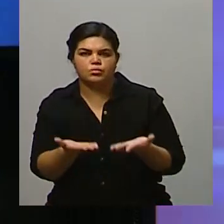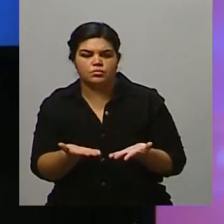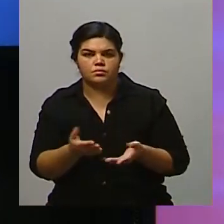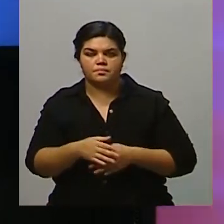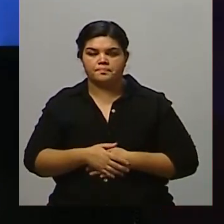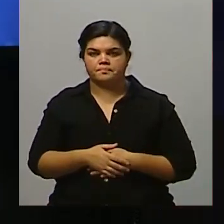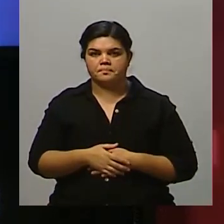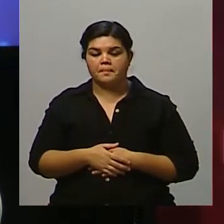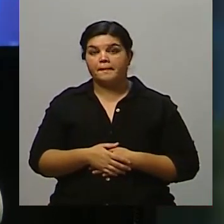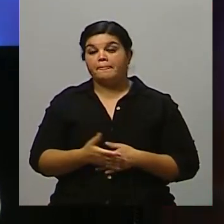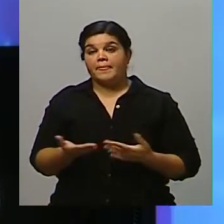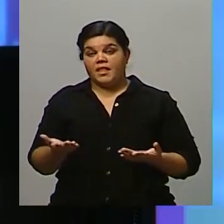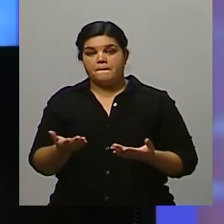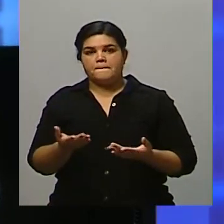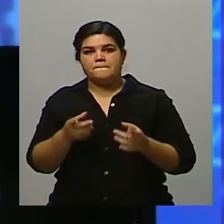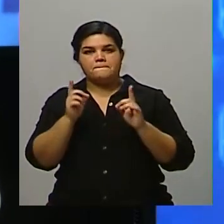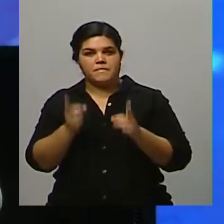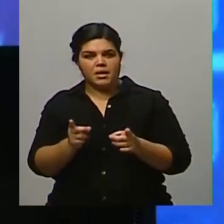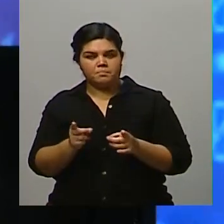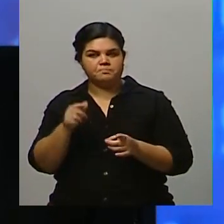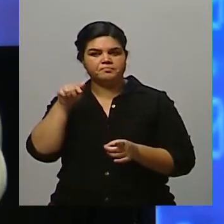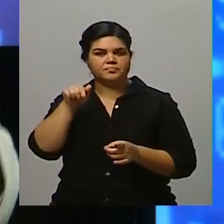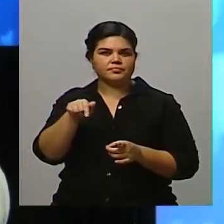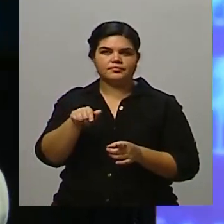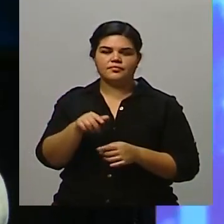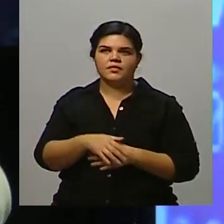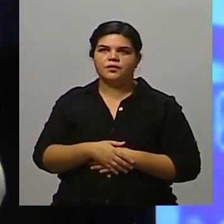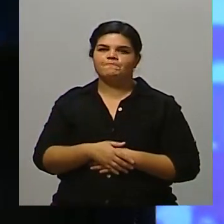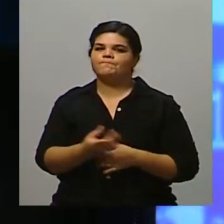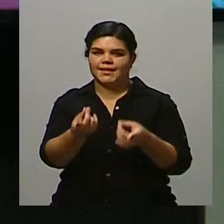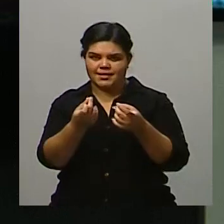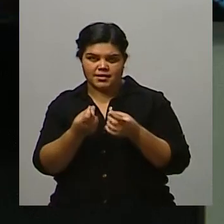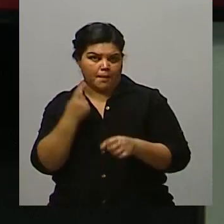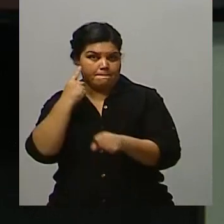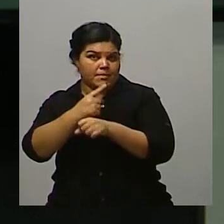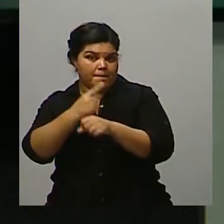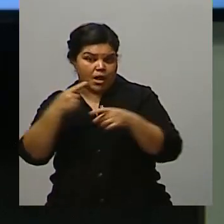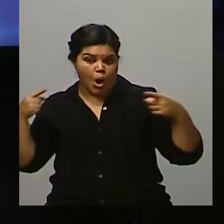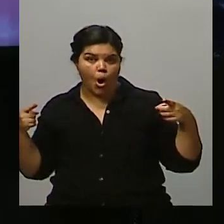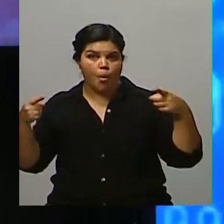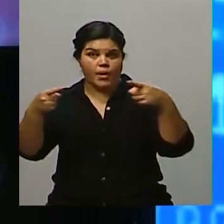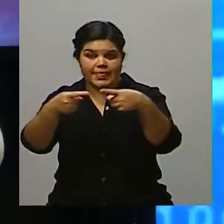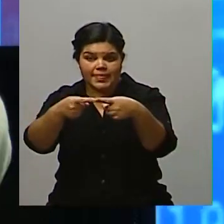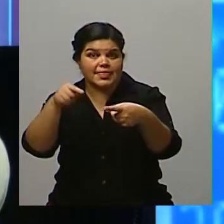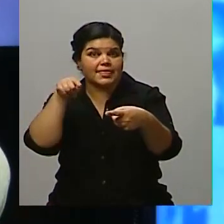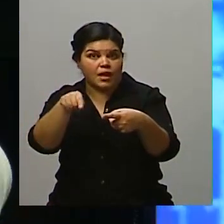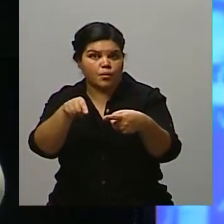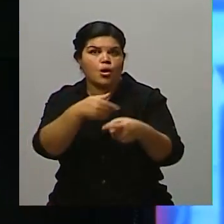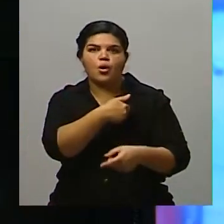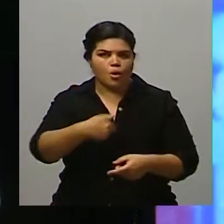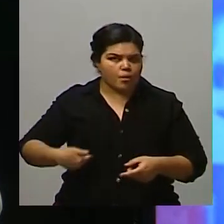la lógica sería aproximadamente la siguiente, ¿no? Uno tiene objetivos, en general los organismos tienen objetivos, un gobierno tiene